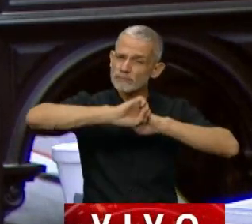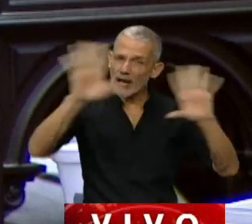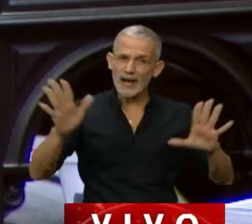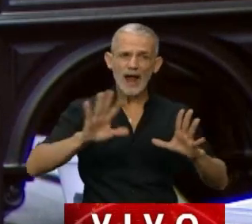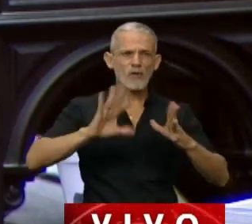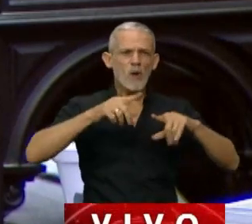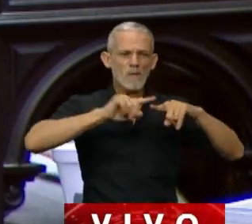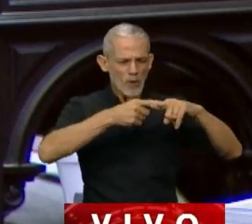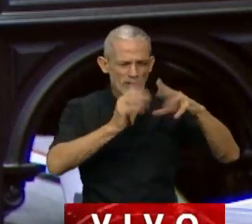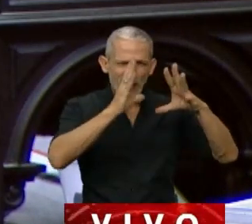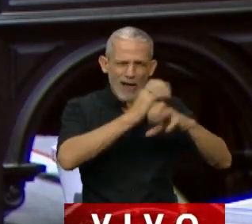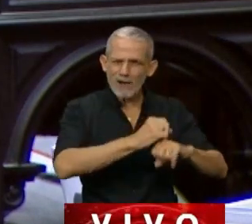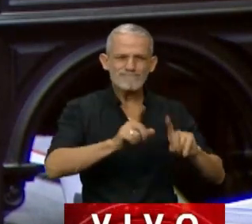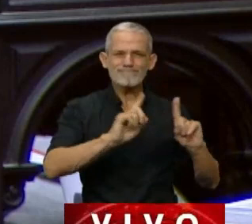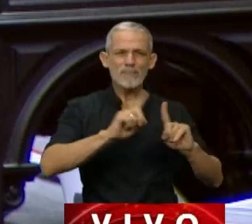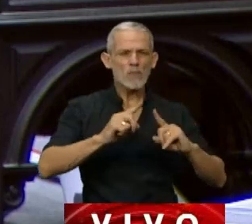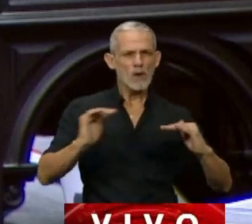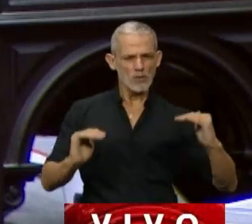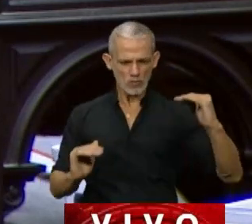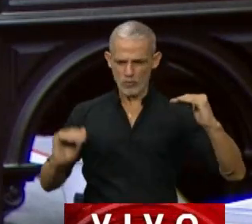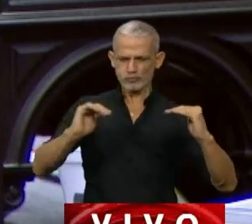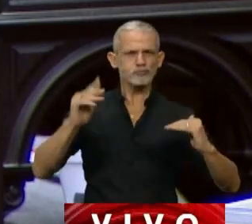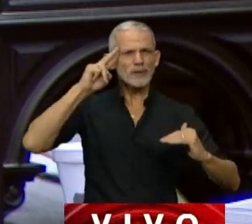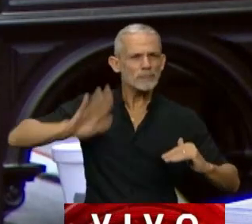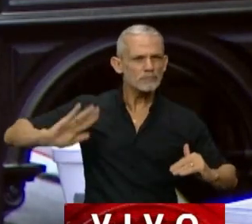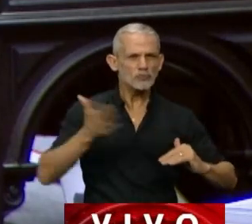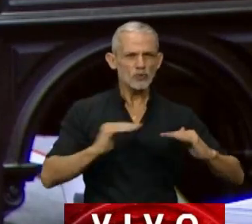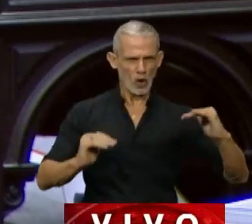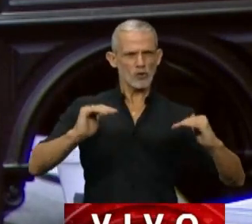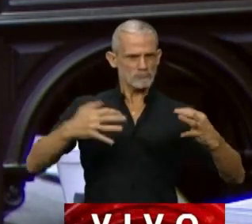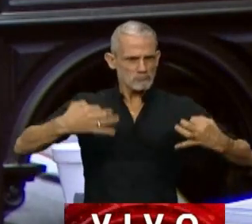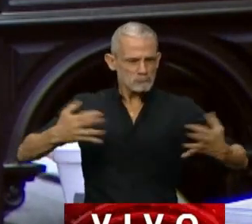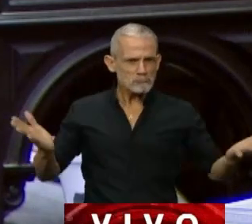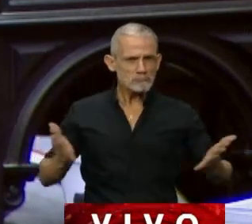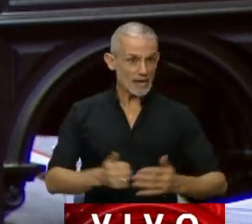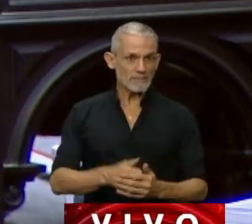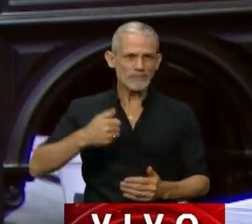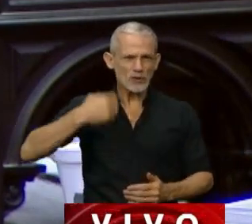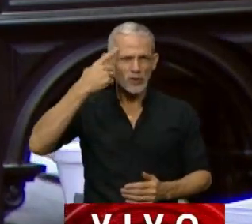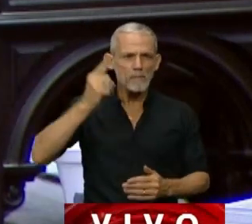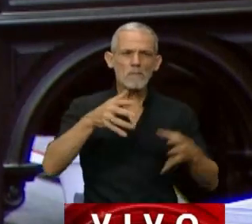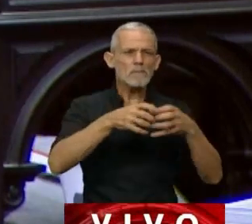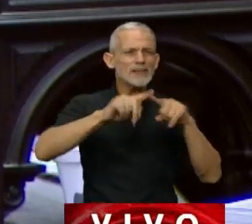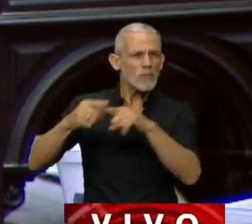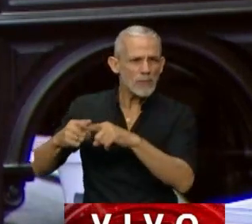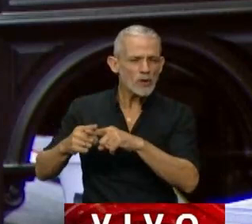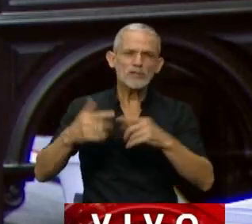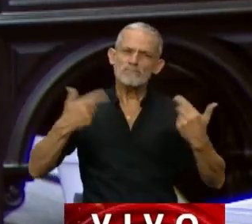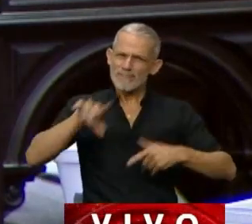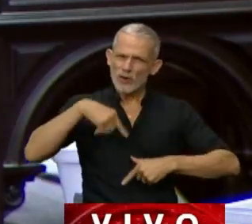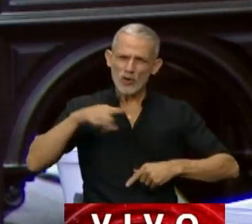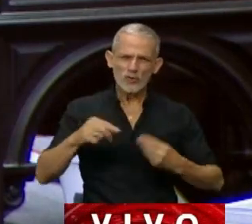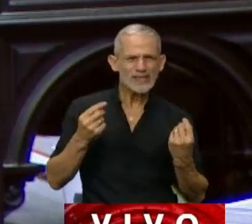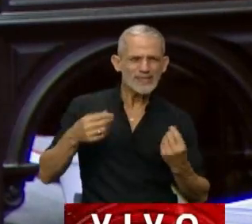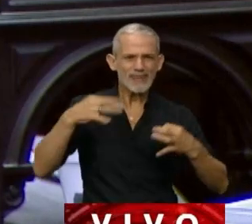la política, ser mucho más democráticos y, en ese sentido, también creo que dentro de los partidos políticos tenemos que